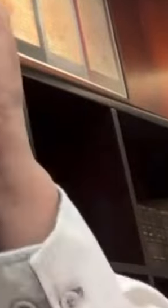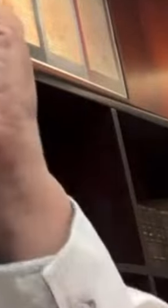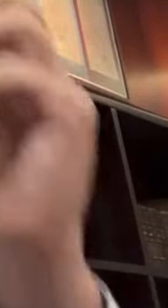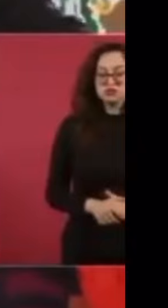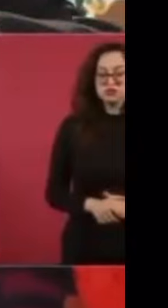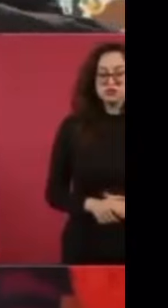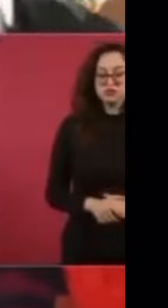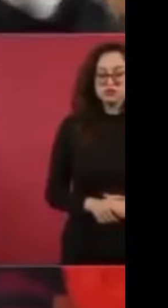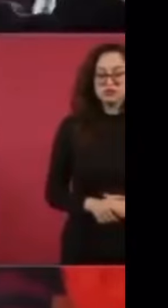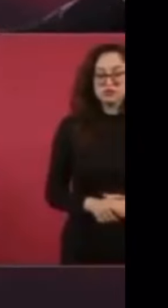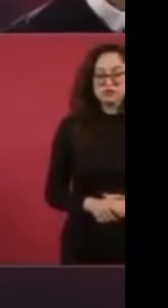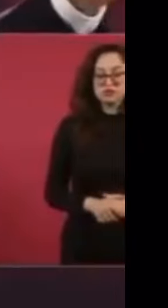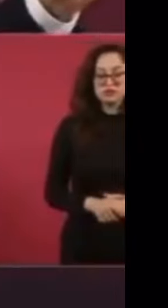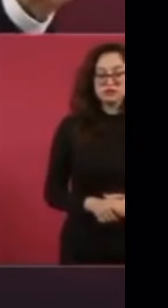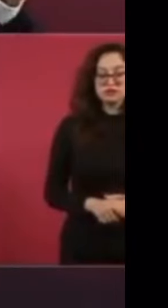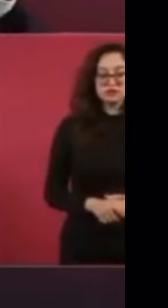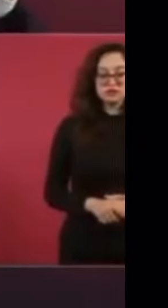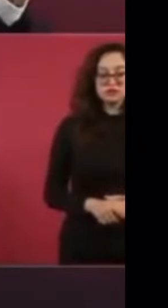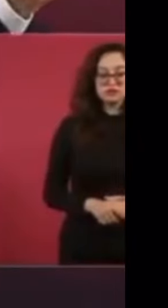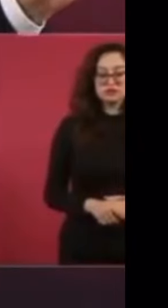permanentemente.